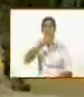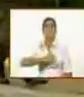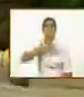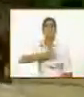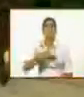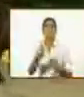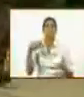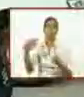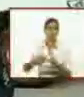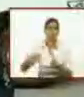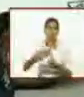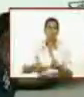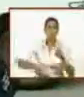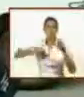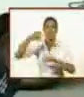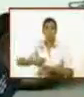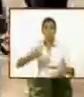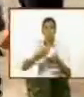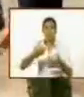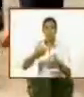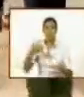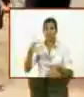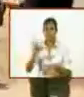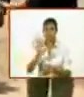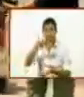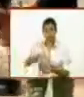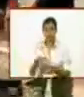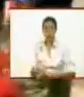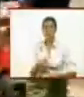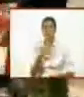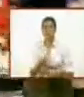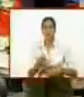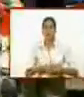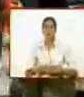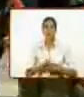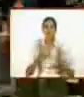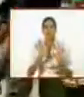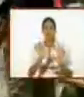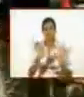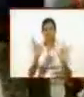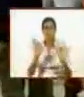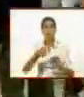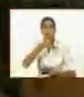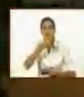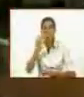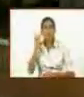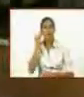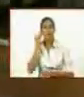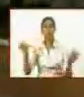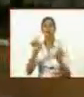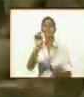la cobertura de los hechos posterior al golpe de Estado. Así lo reportó vía telefónica la enviada especial de Telesur, Adriana Sibori.